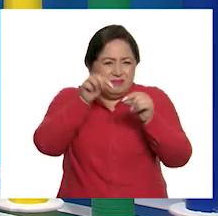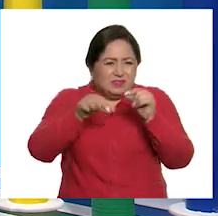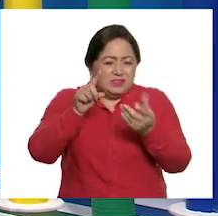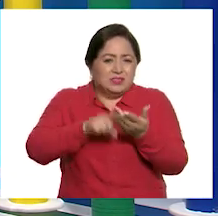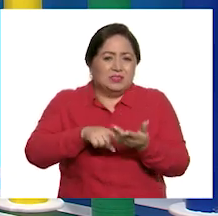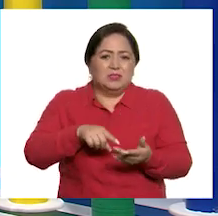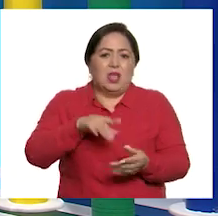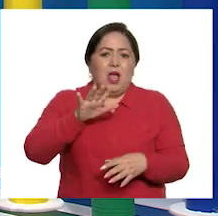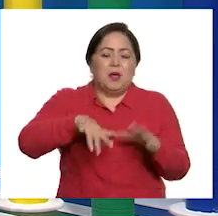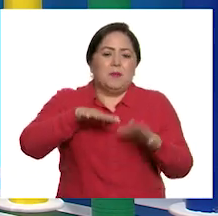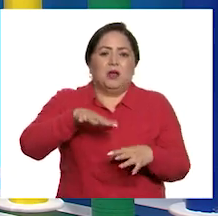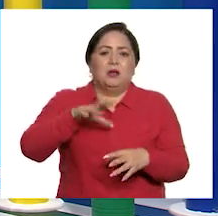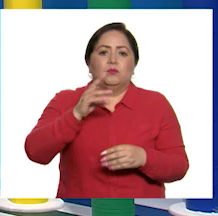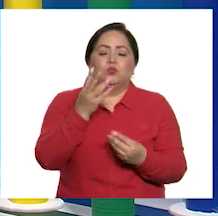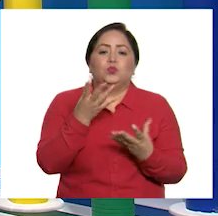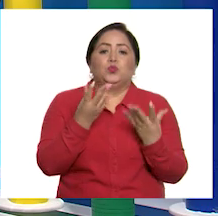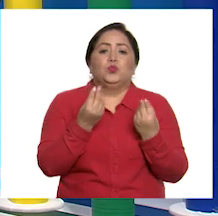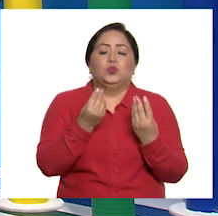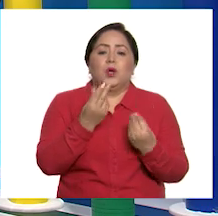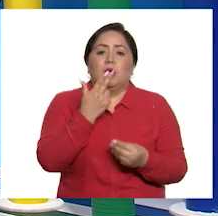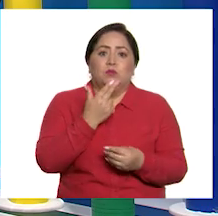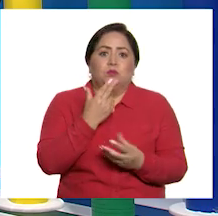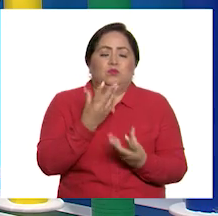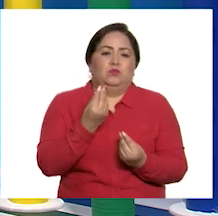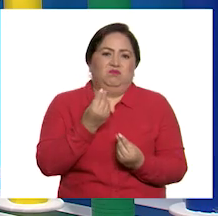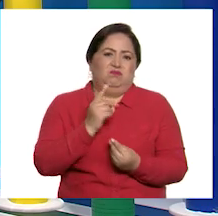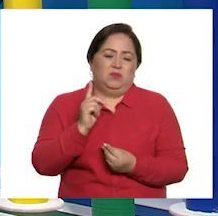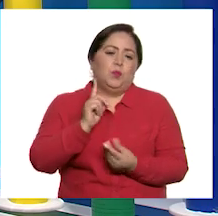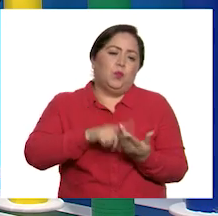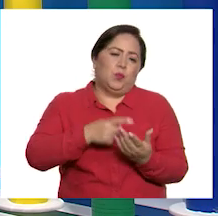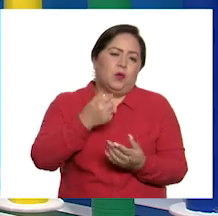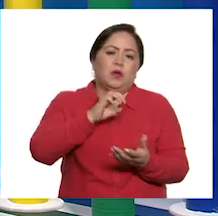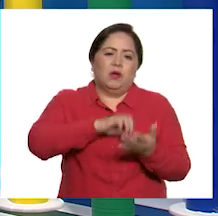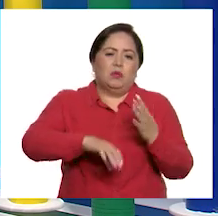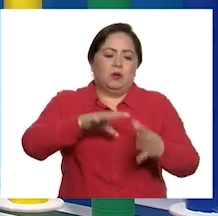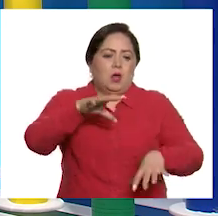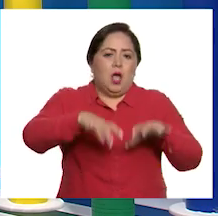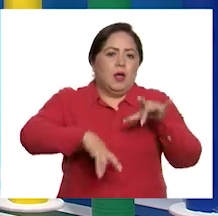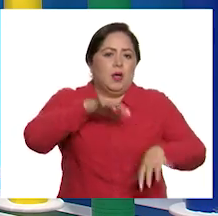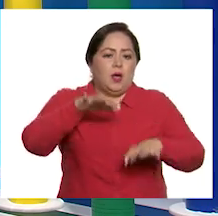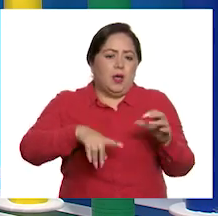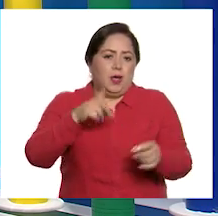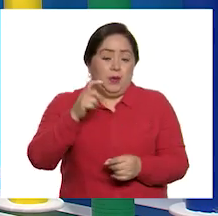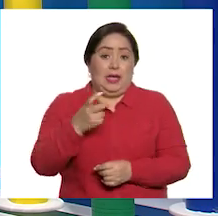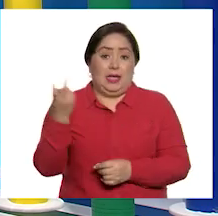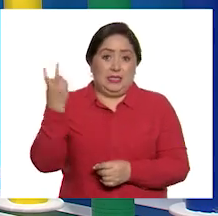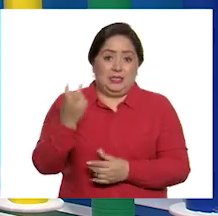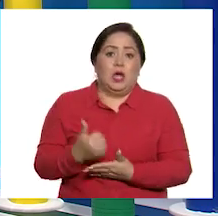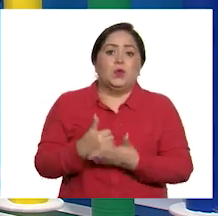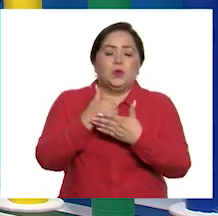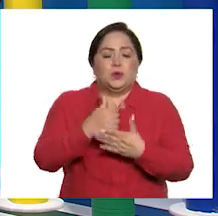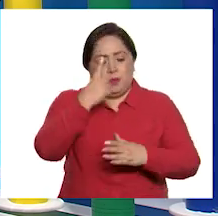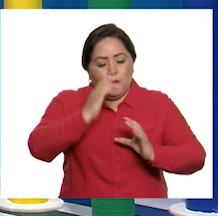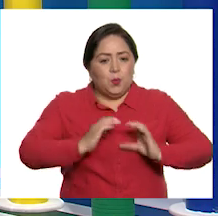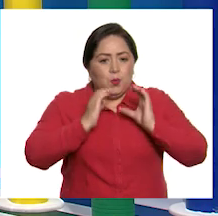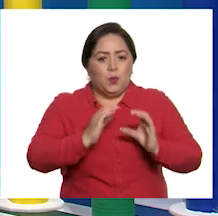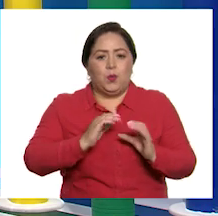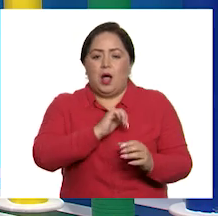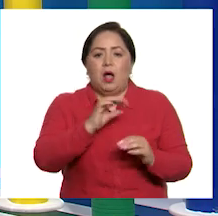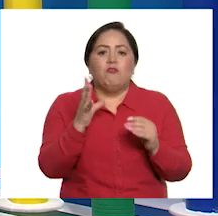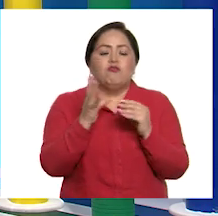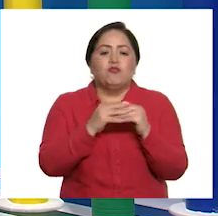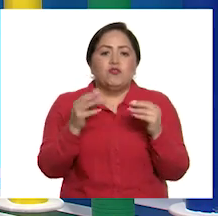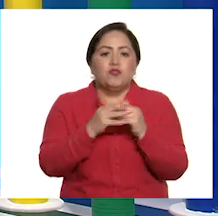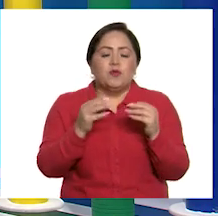no sobreviven a la alta concentración de azúcares, además de cocerlos. Esta técnica ayuda a conservar las